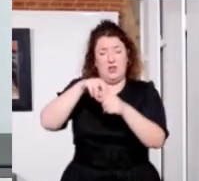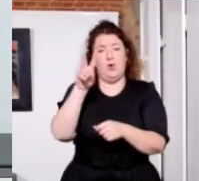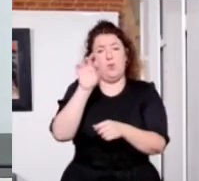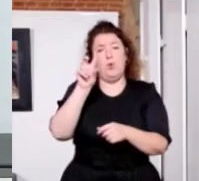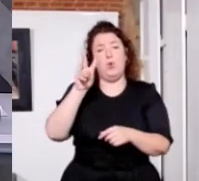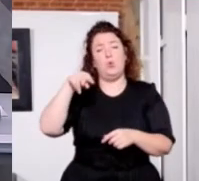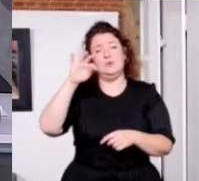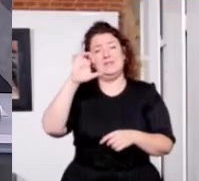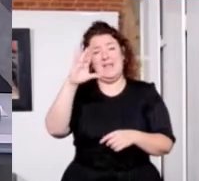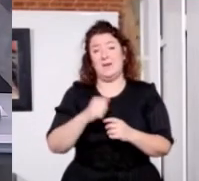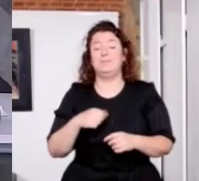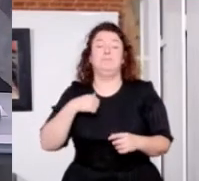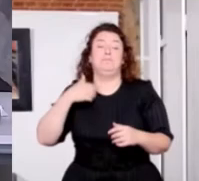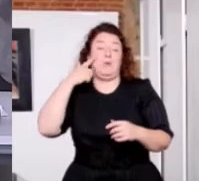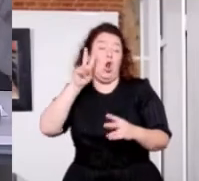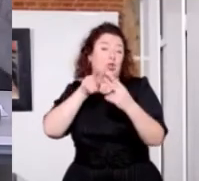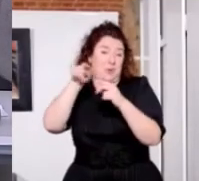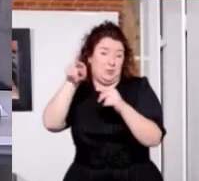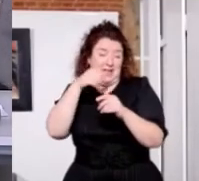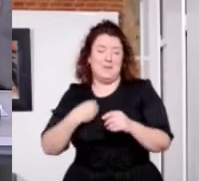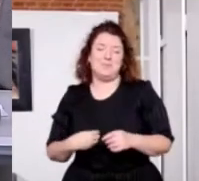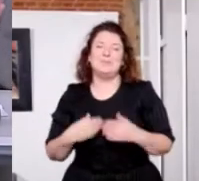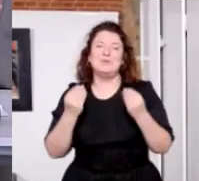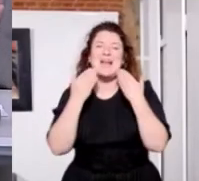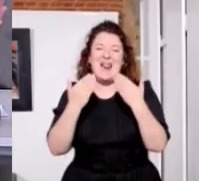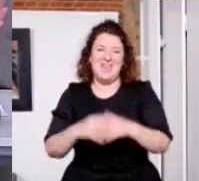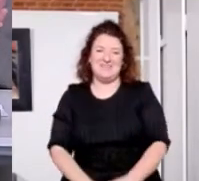vemos. Muchas gracias. Gracias.